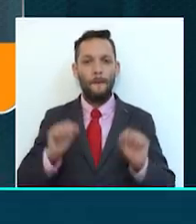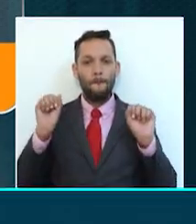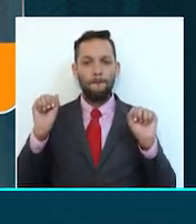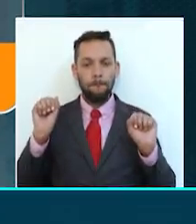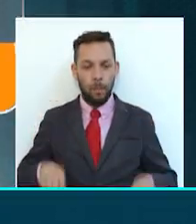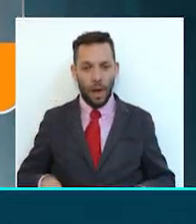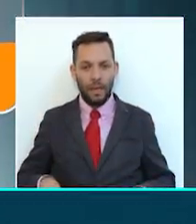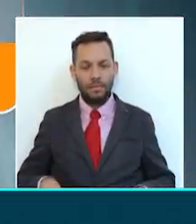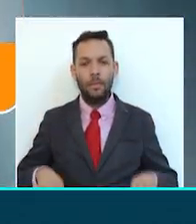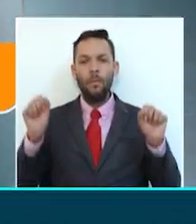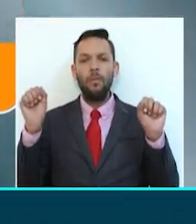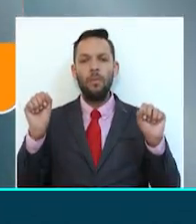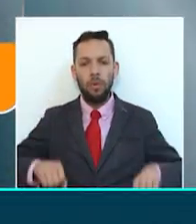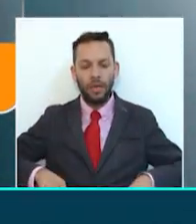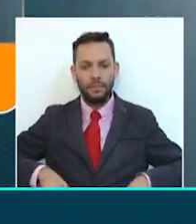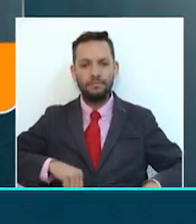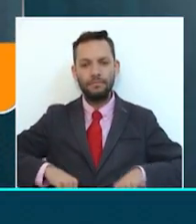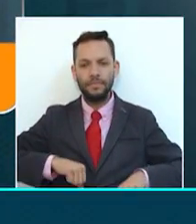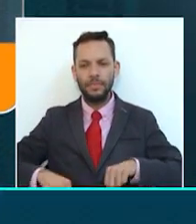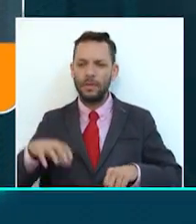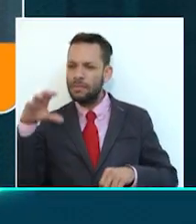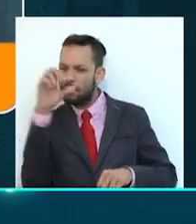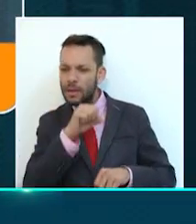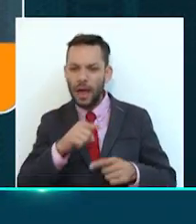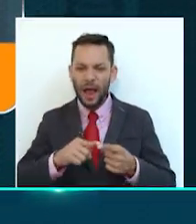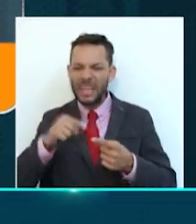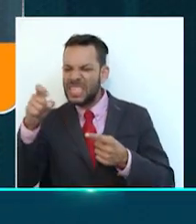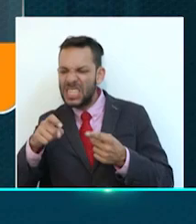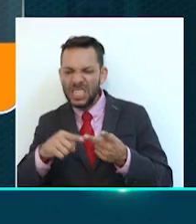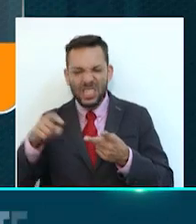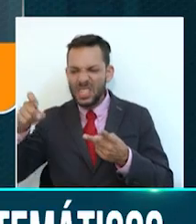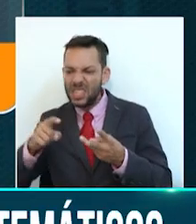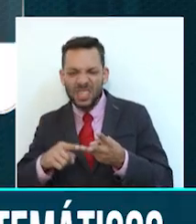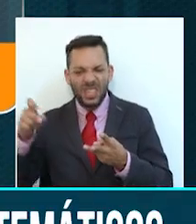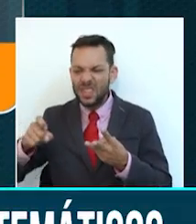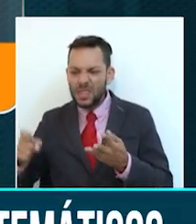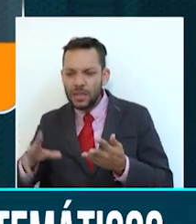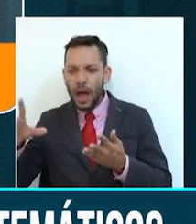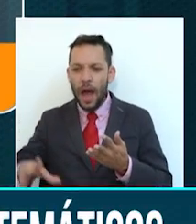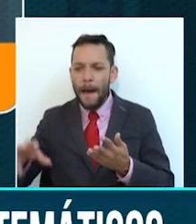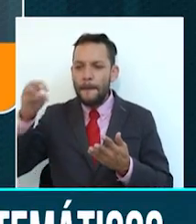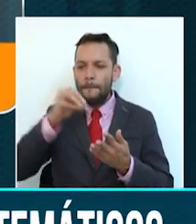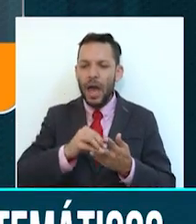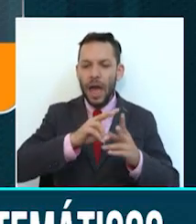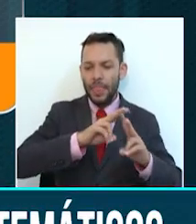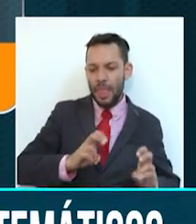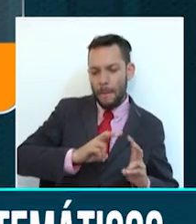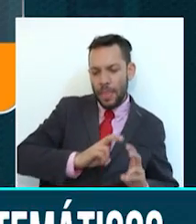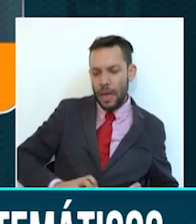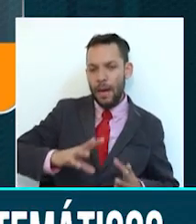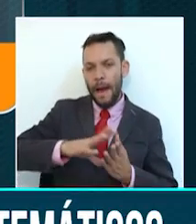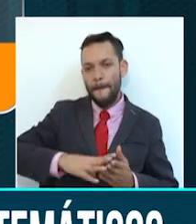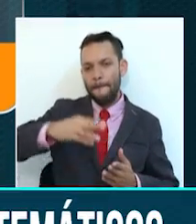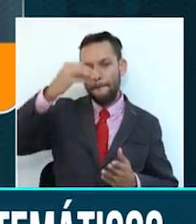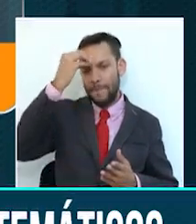y empezar a identificar cuáles son esas necesidades con respecto a los temas que te estaba mencionando anteriormente y